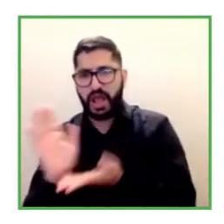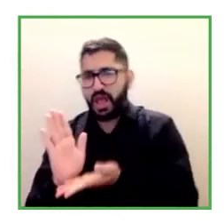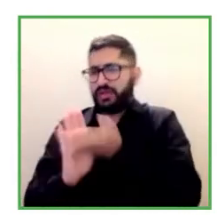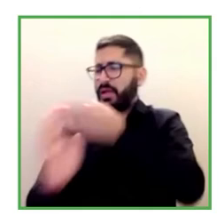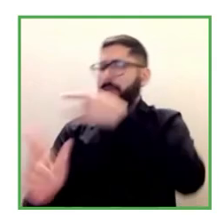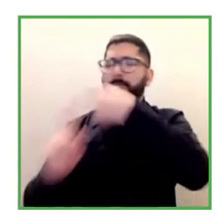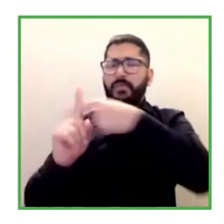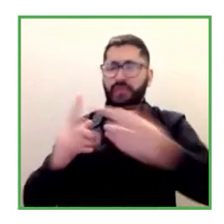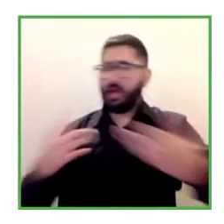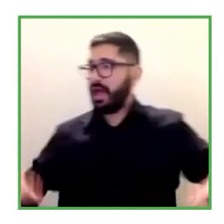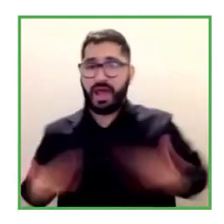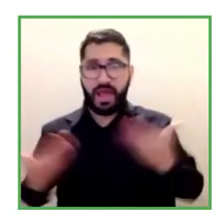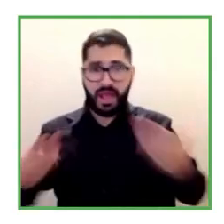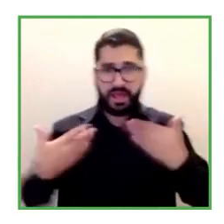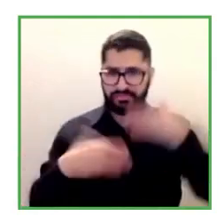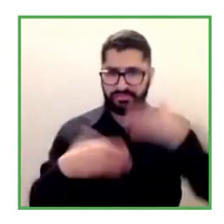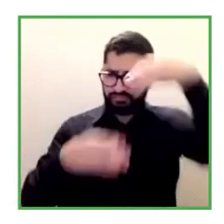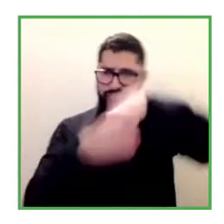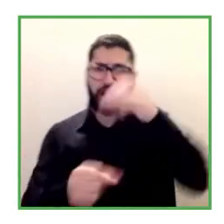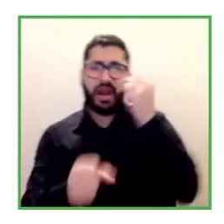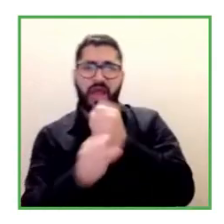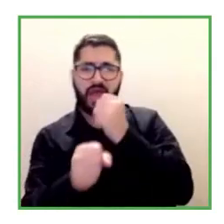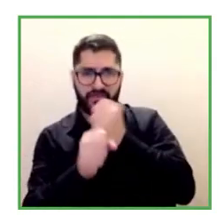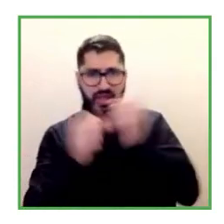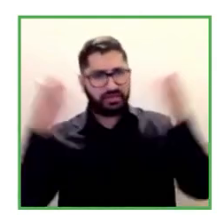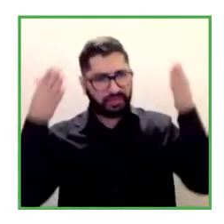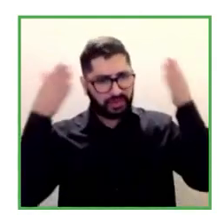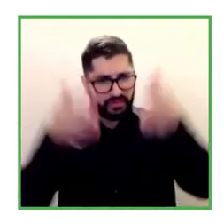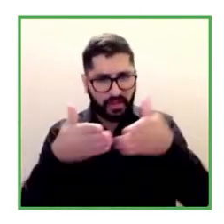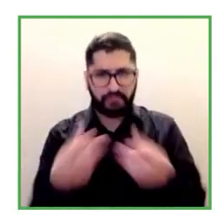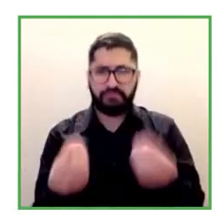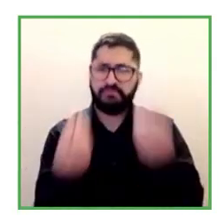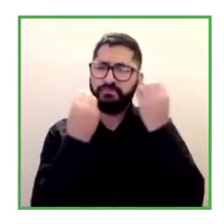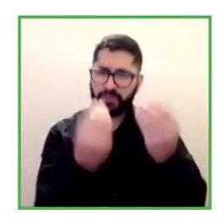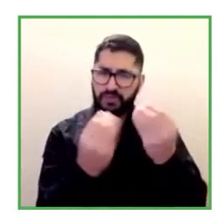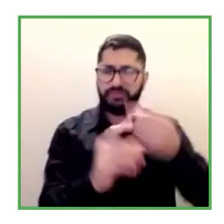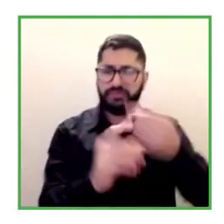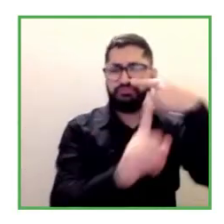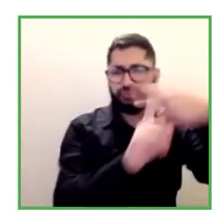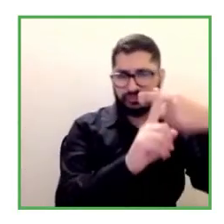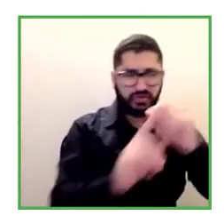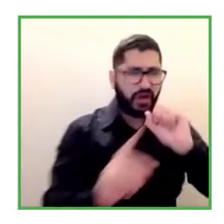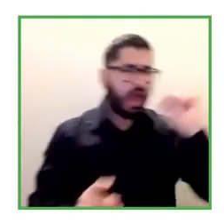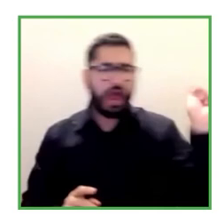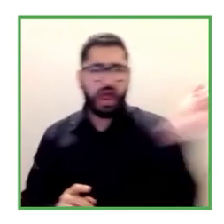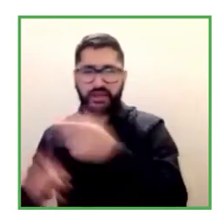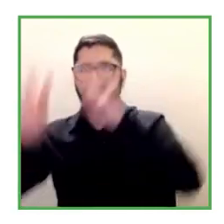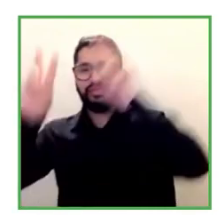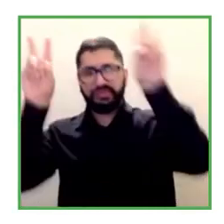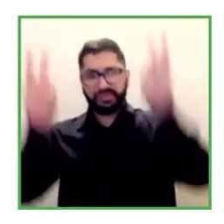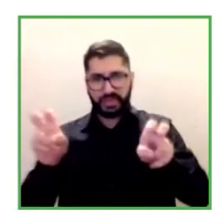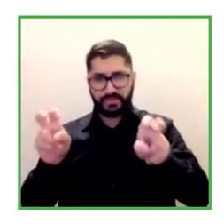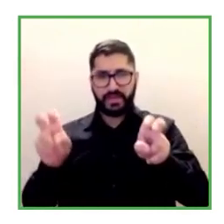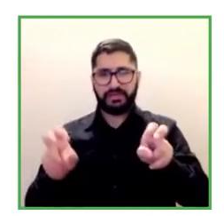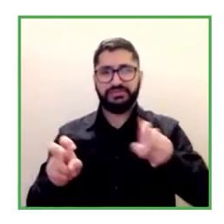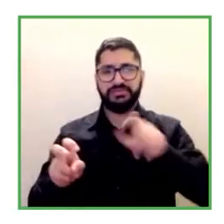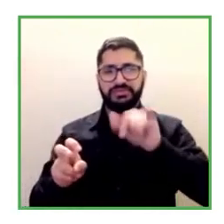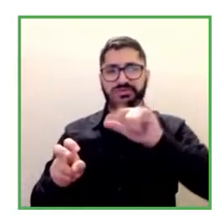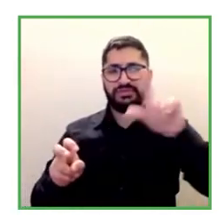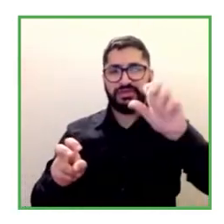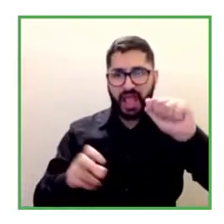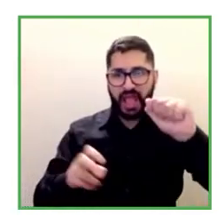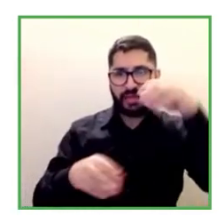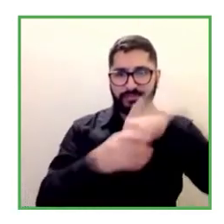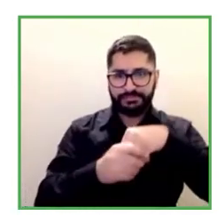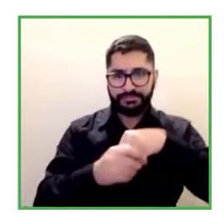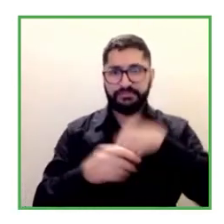buenas trabajadoras, todo el tema de soft skills está bien desarrollado y bien trabajado y bueno, creo